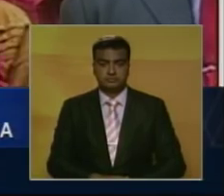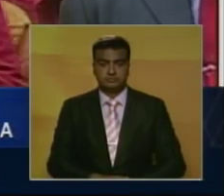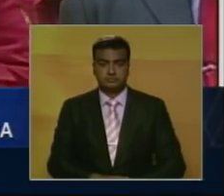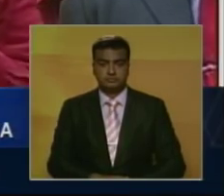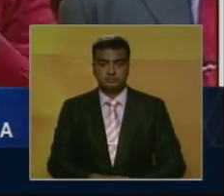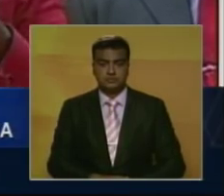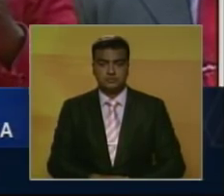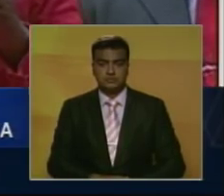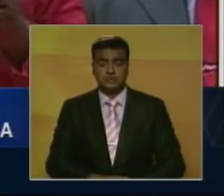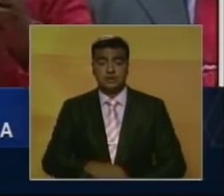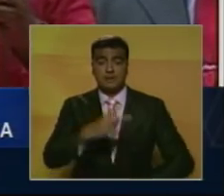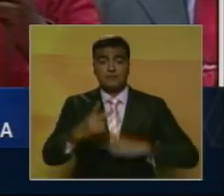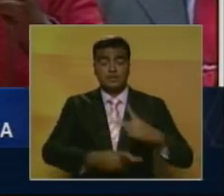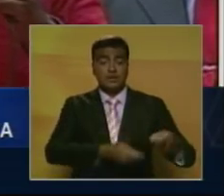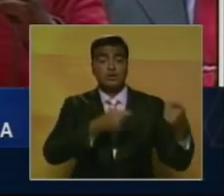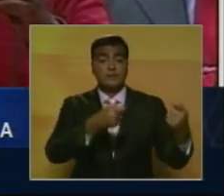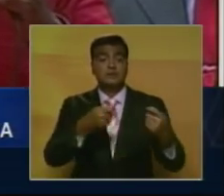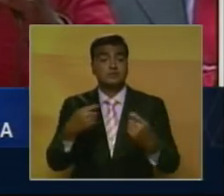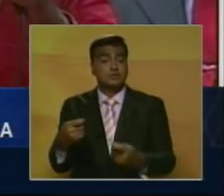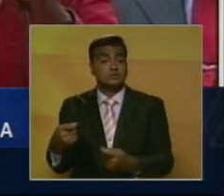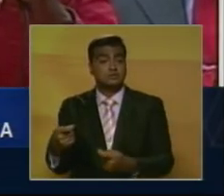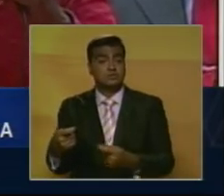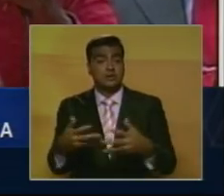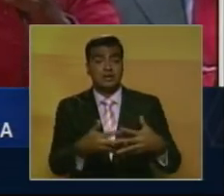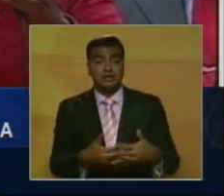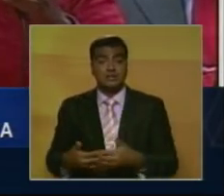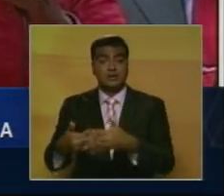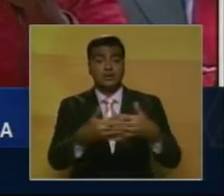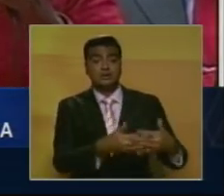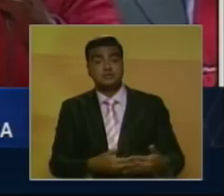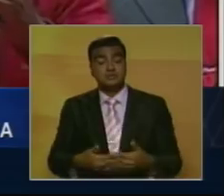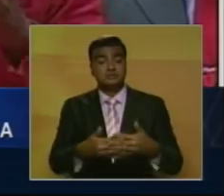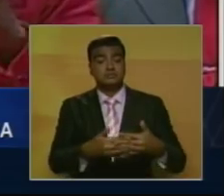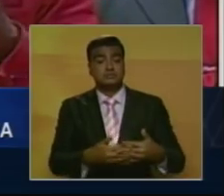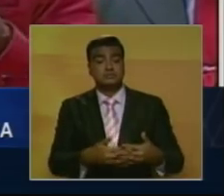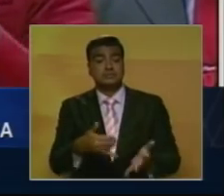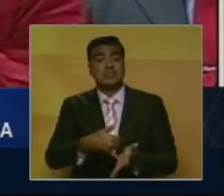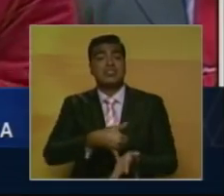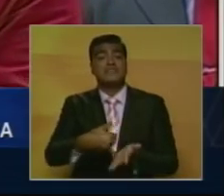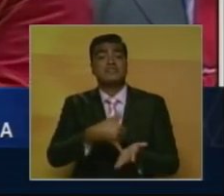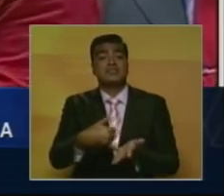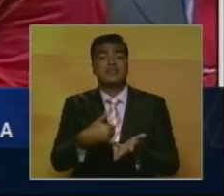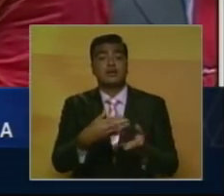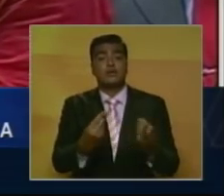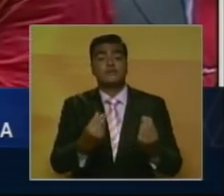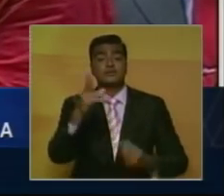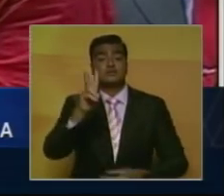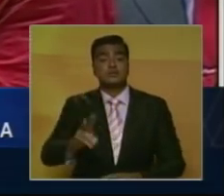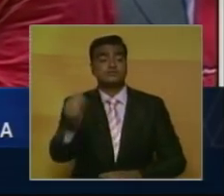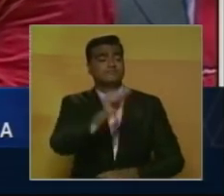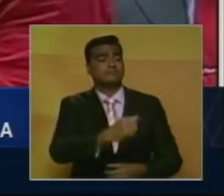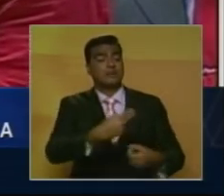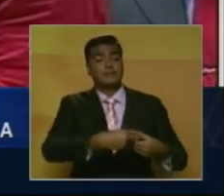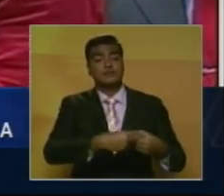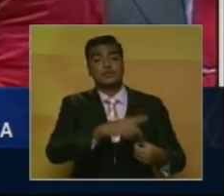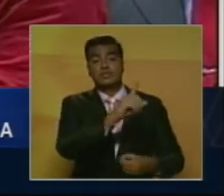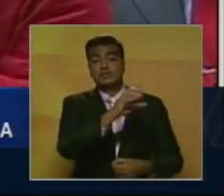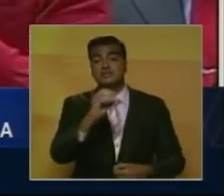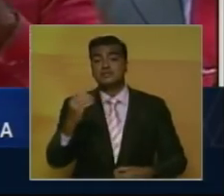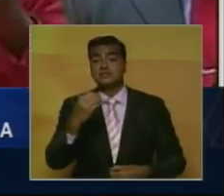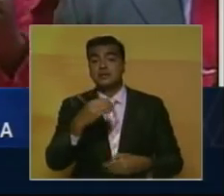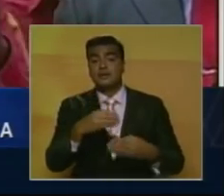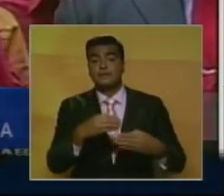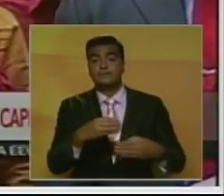sino que es una política y una inversión que hacen los norteamericanos para hacer chillar la economía venezolana y bajarnos el petróleo de 100